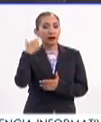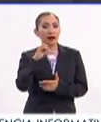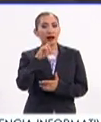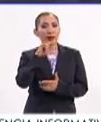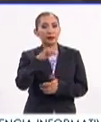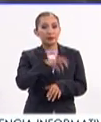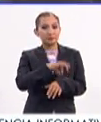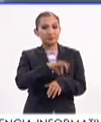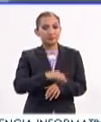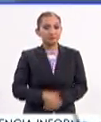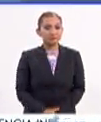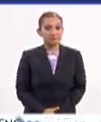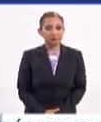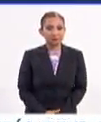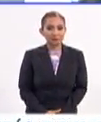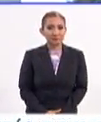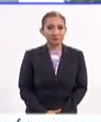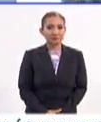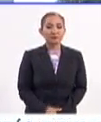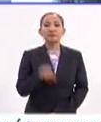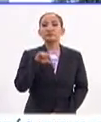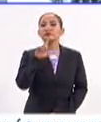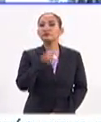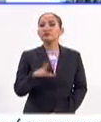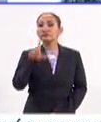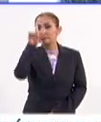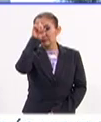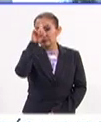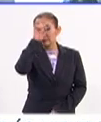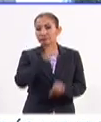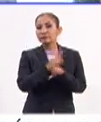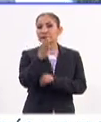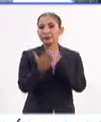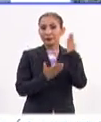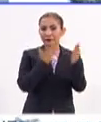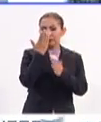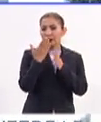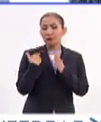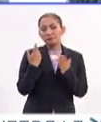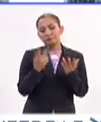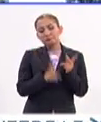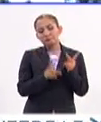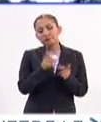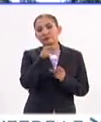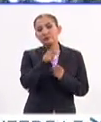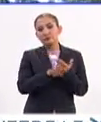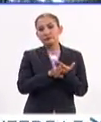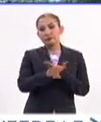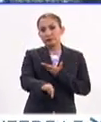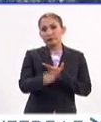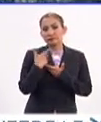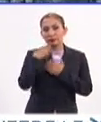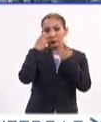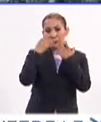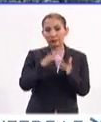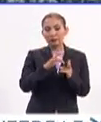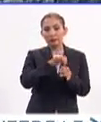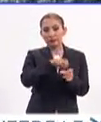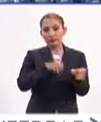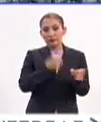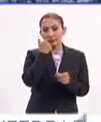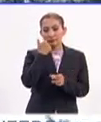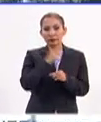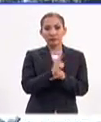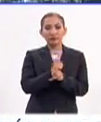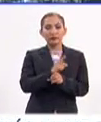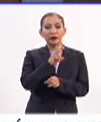de Medicina. Hoy es lunes de orientación vocacional y platicaremos sobre la prevención de la deserción escolar con